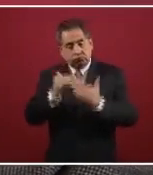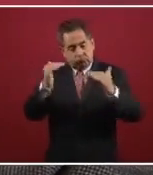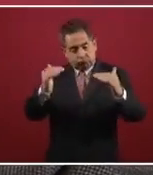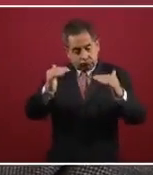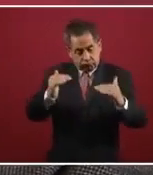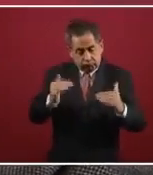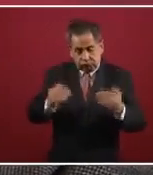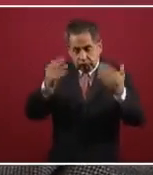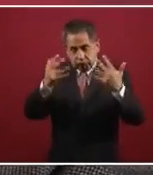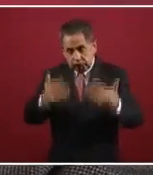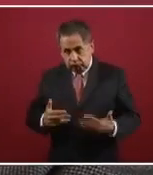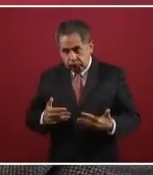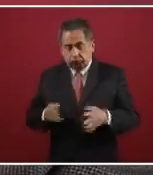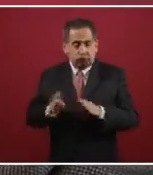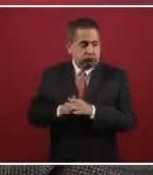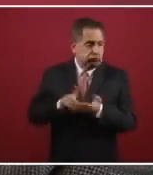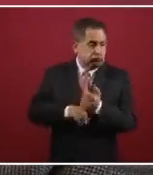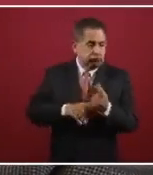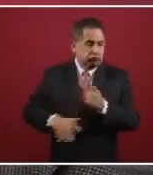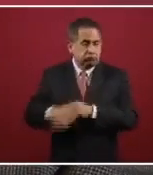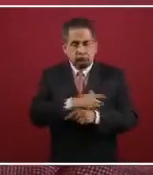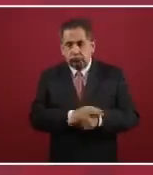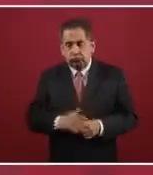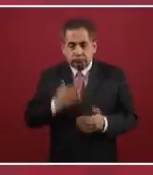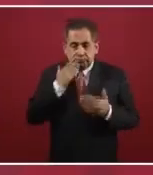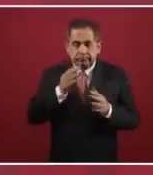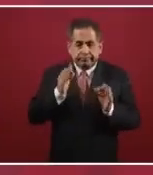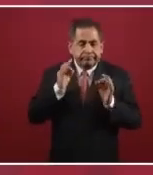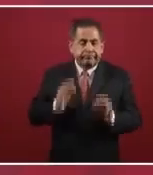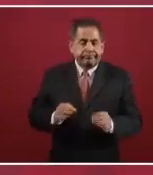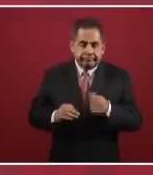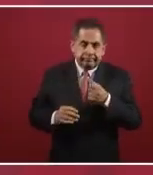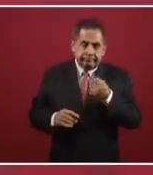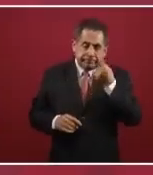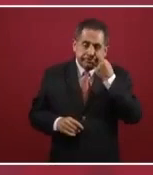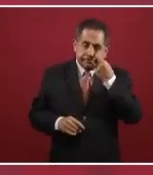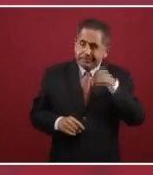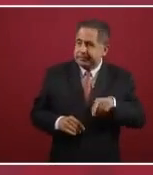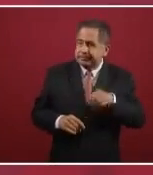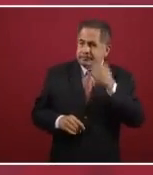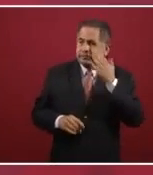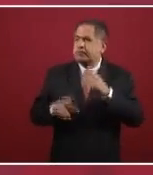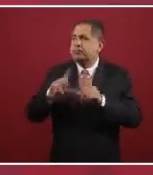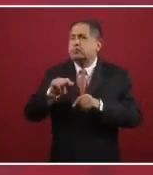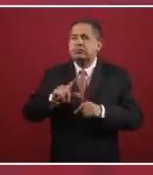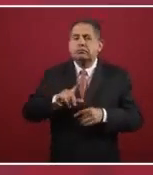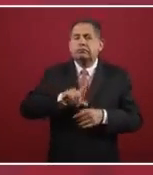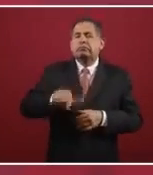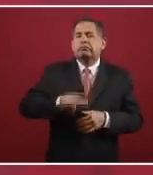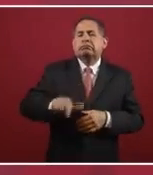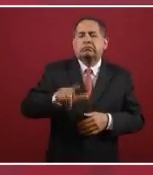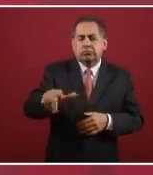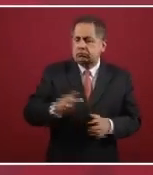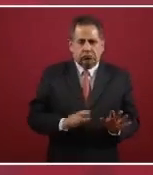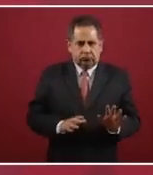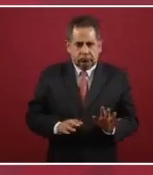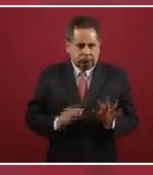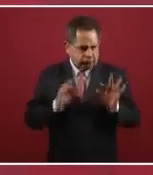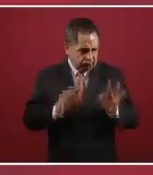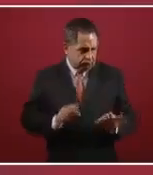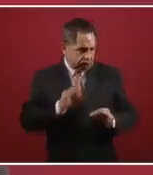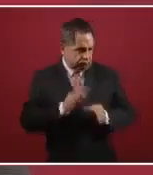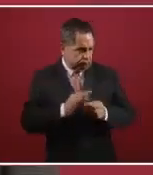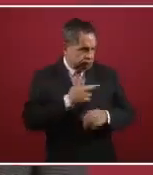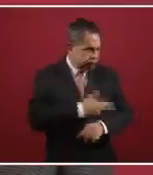acuerdo y generar las condiciones para que esta visita sea una visita efectiva. No se trata de postergar, sino que haya realmente